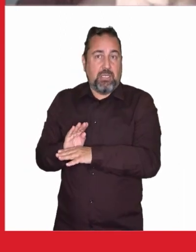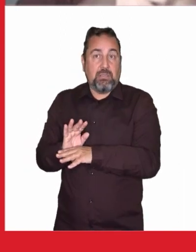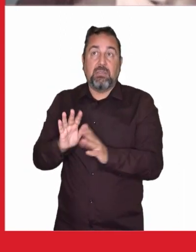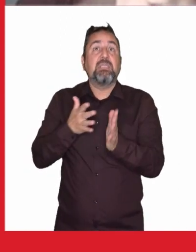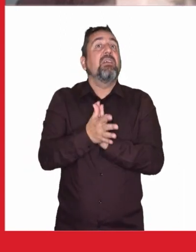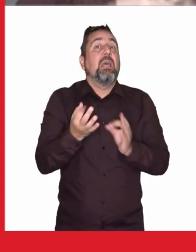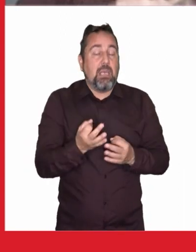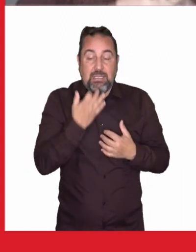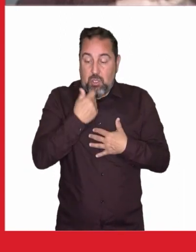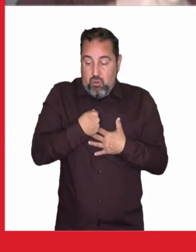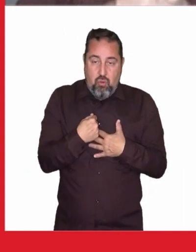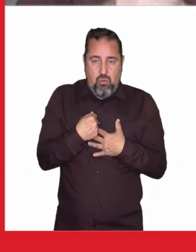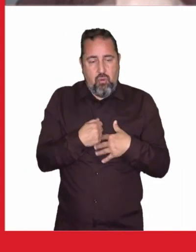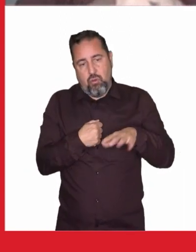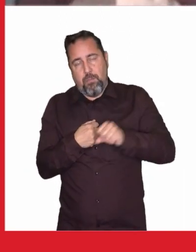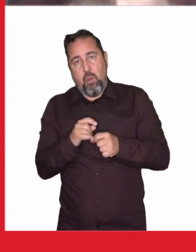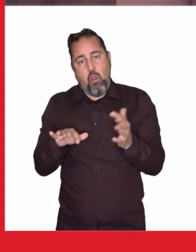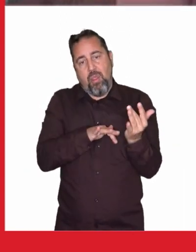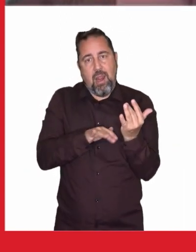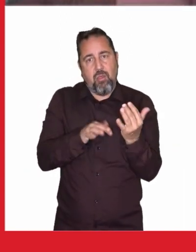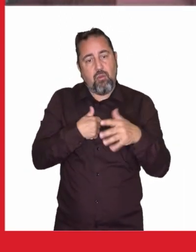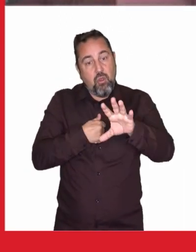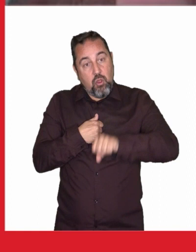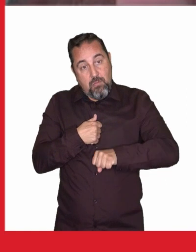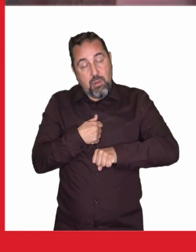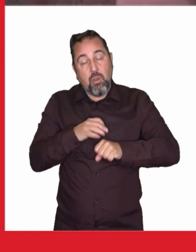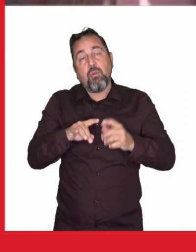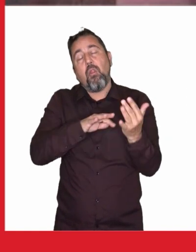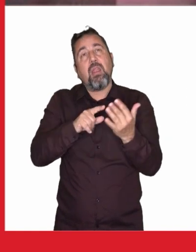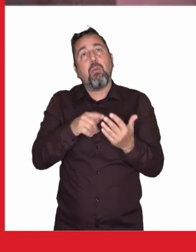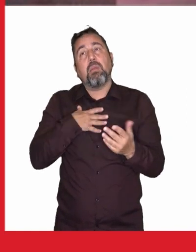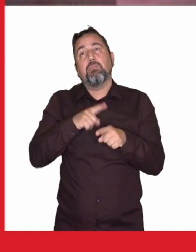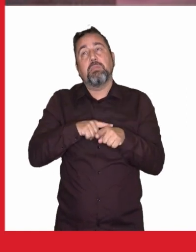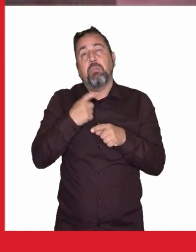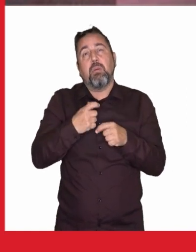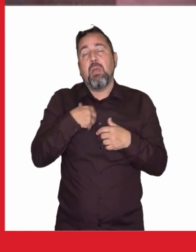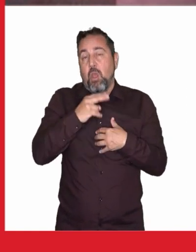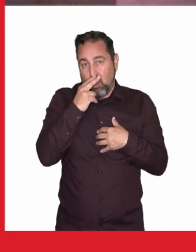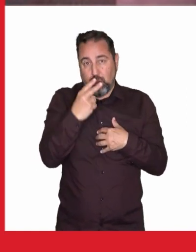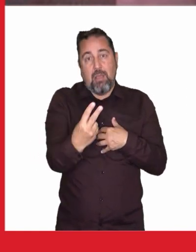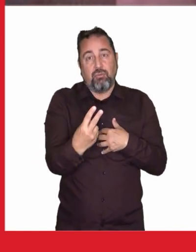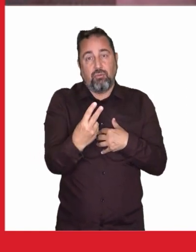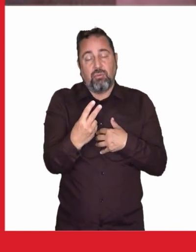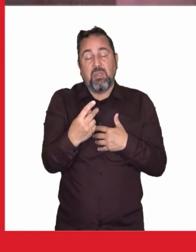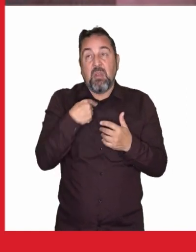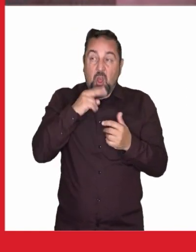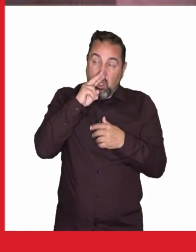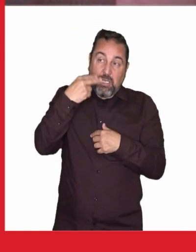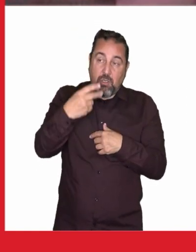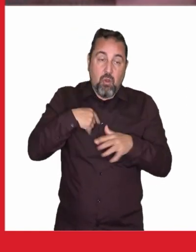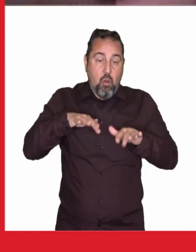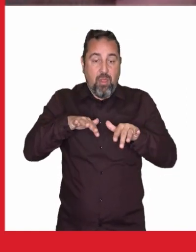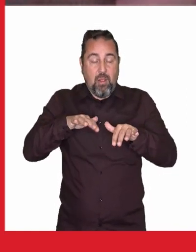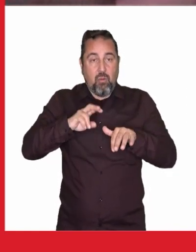uso y desgaste de las inversiones. Es decir, que si yo me compro un ordenador, este ordenador me va a durar,